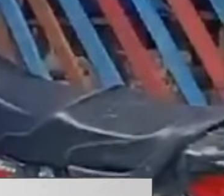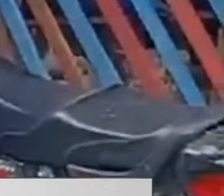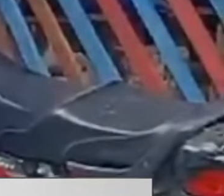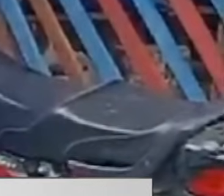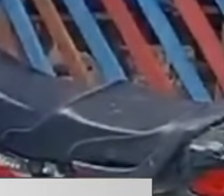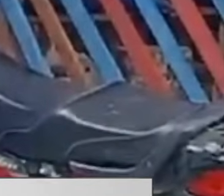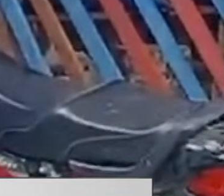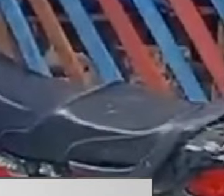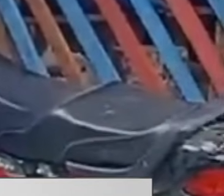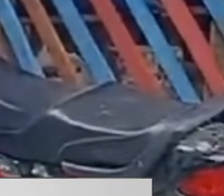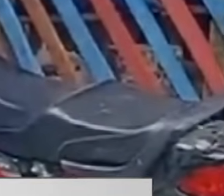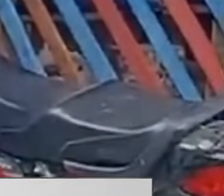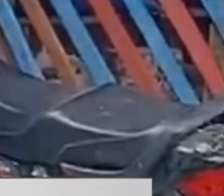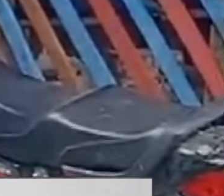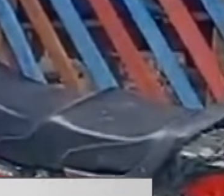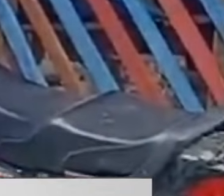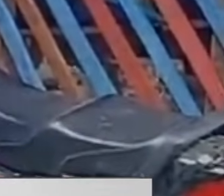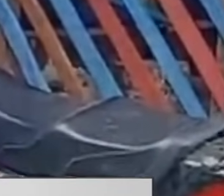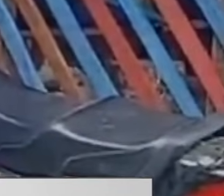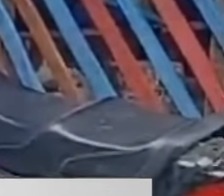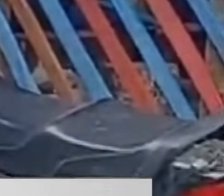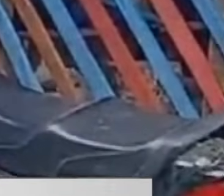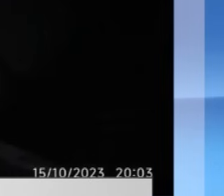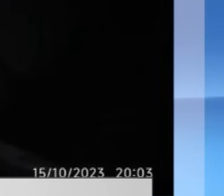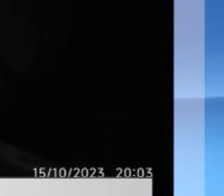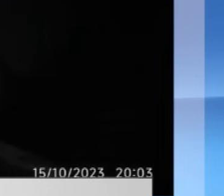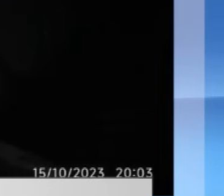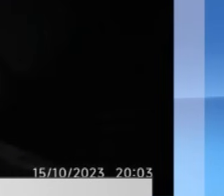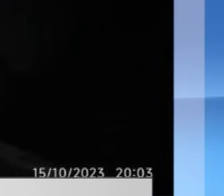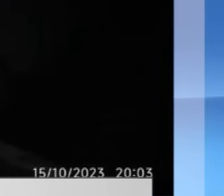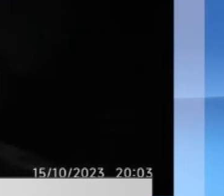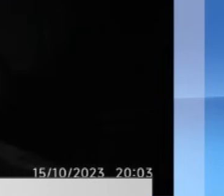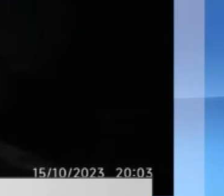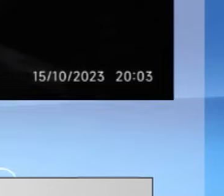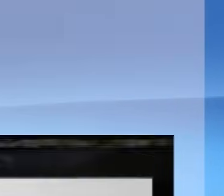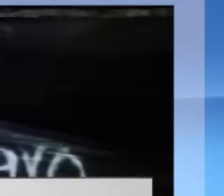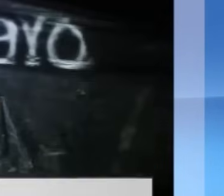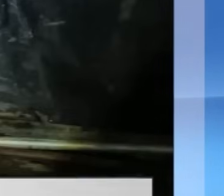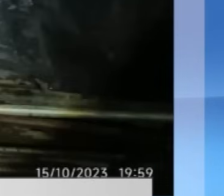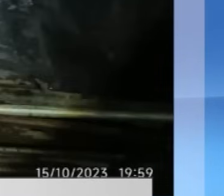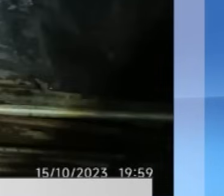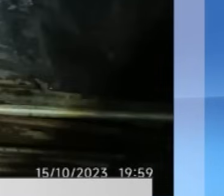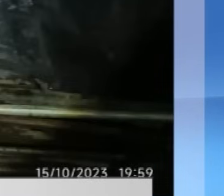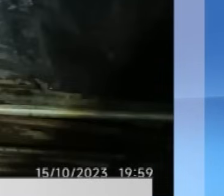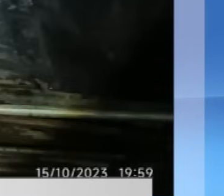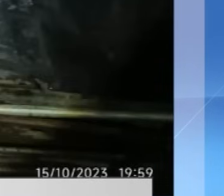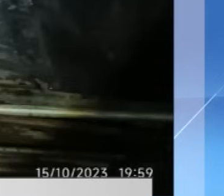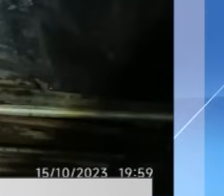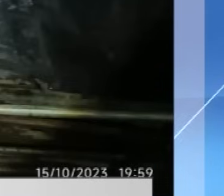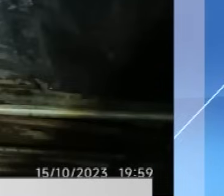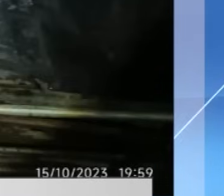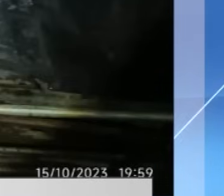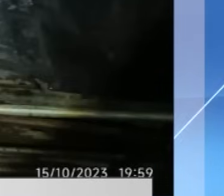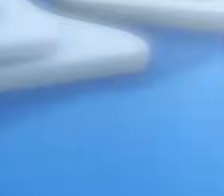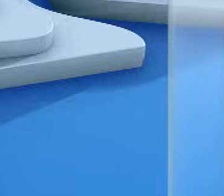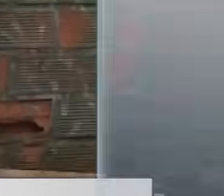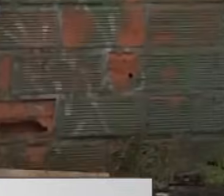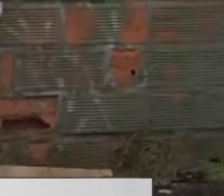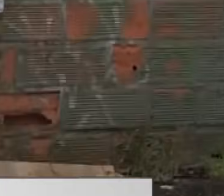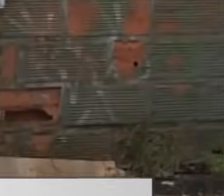a más de 20 campesinos en una mina con explosivos. Señalan al ELN como el autor del